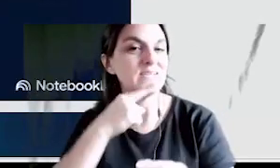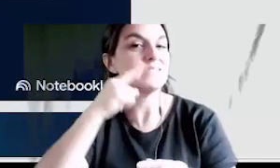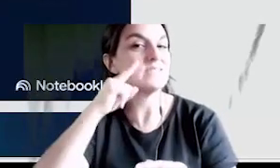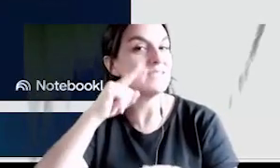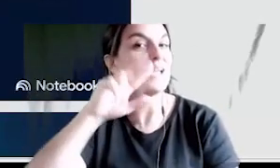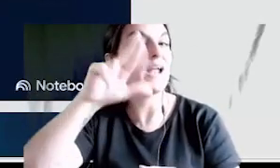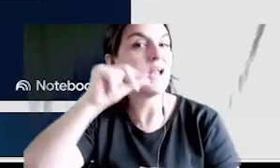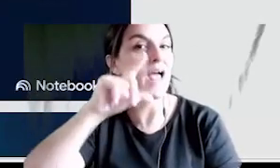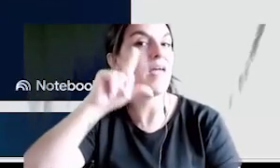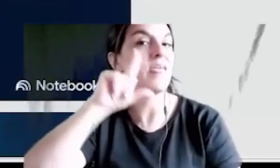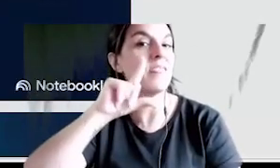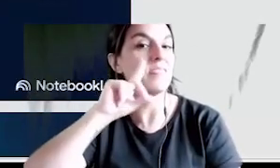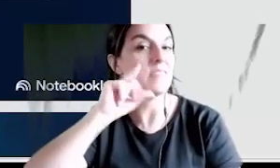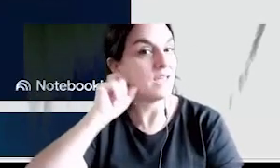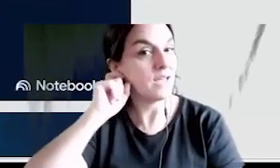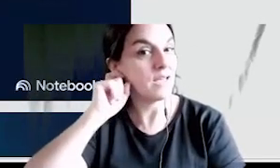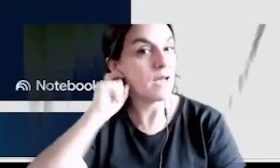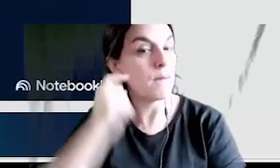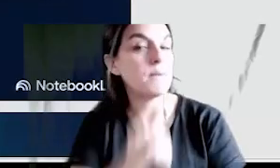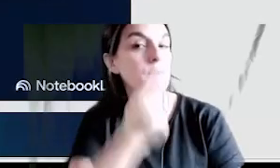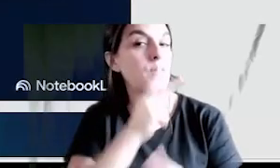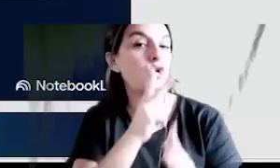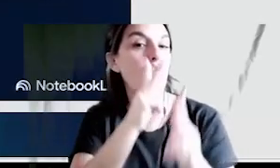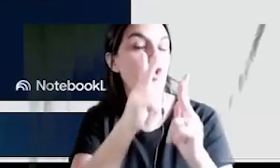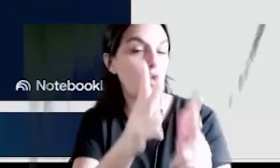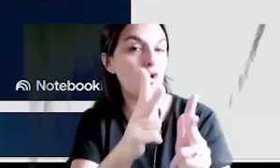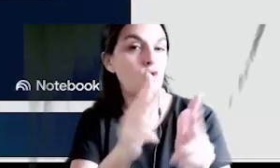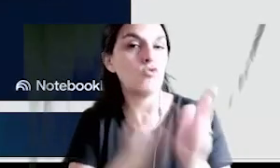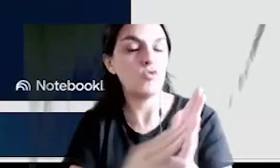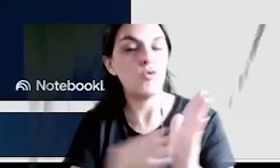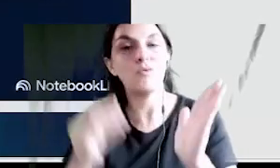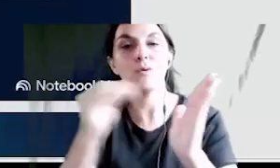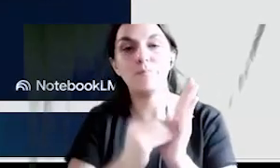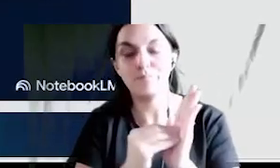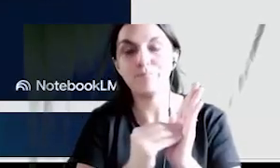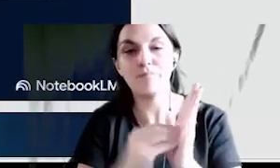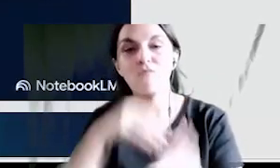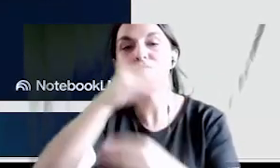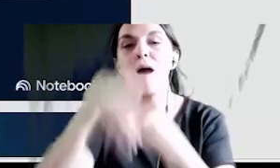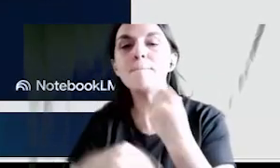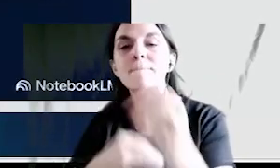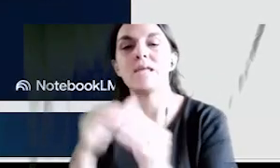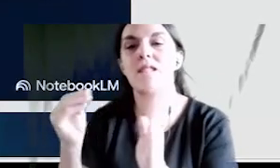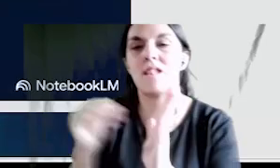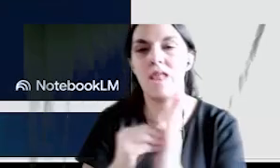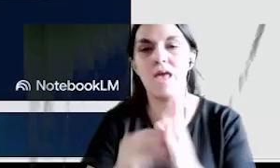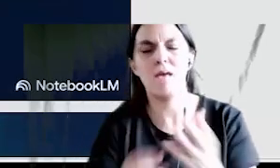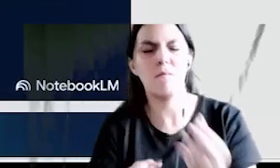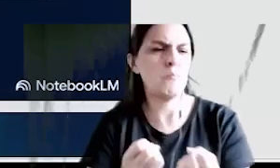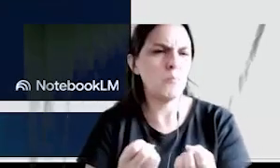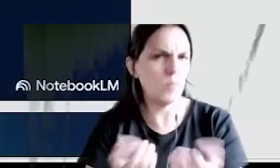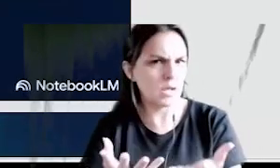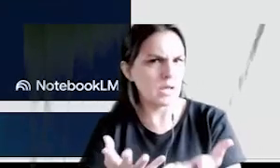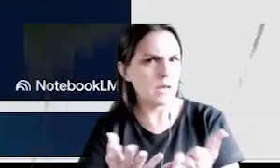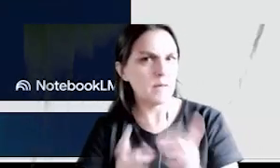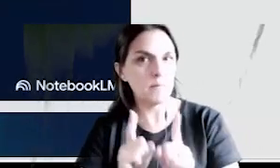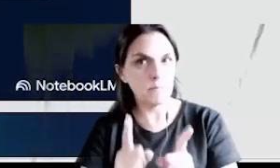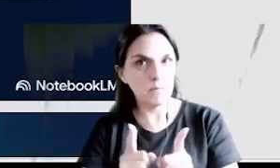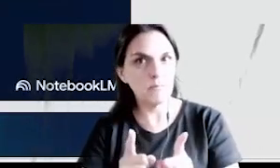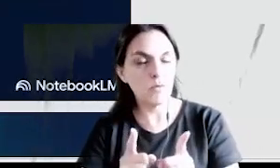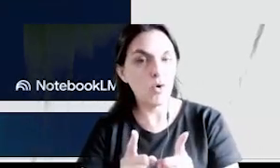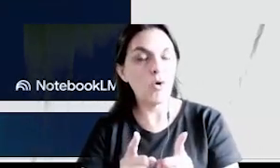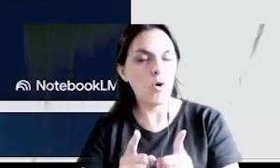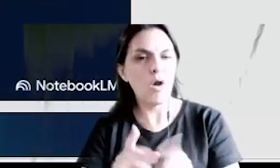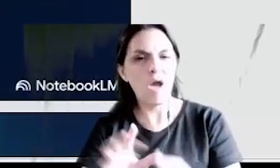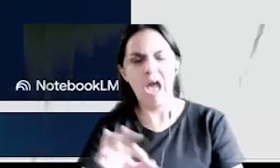se plantea primero la incorporación de las cargas de familia. ¿Y por qué? Y porque es algo que generalmente